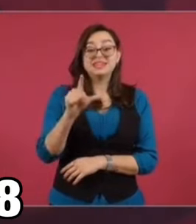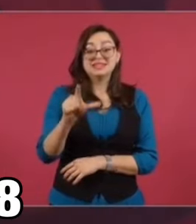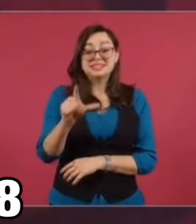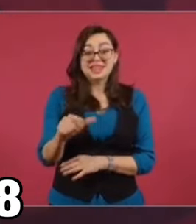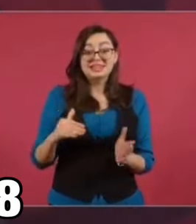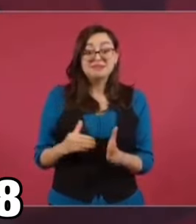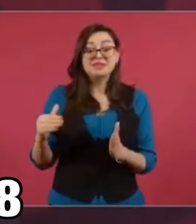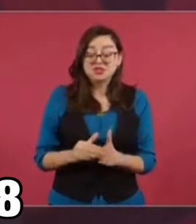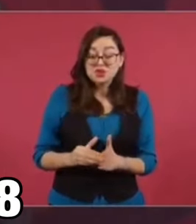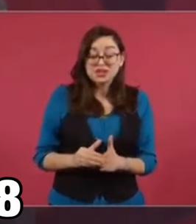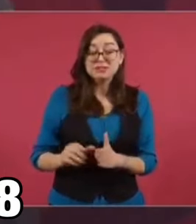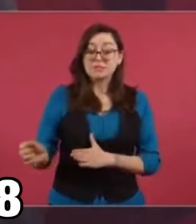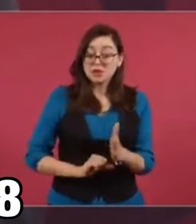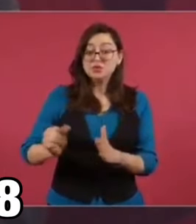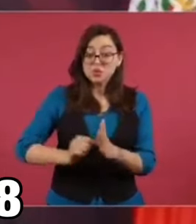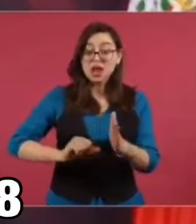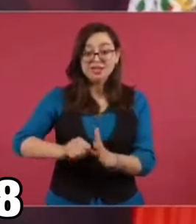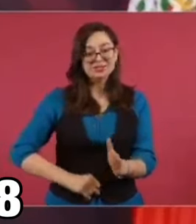¿Escuchaste, primo hermano?